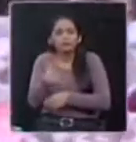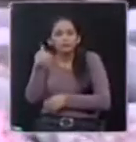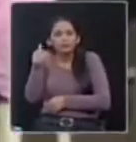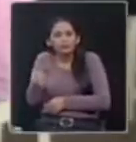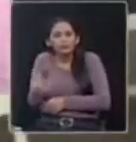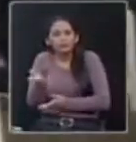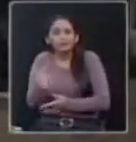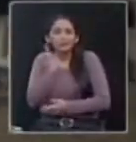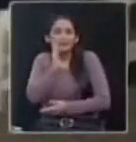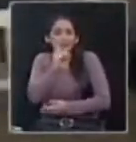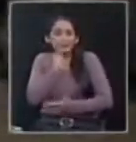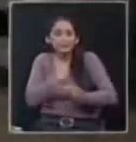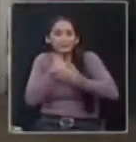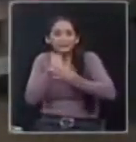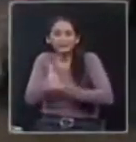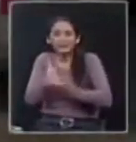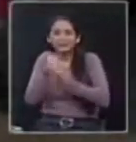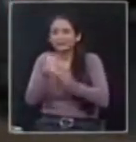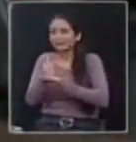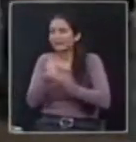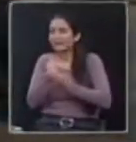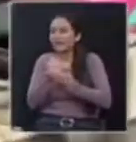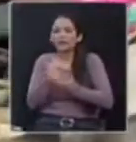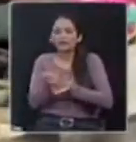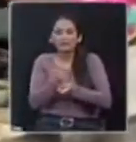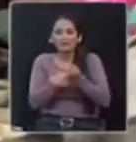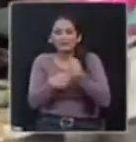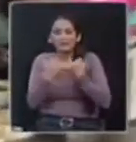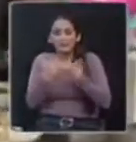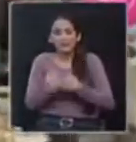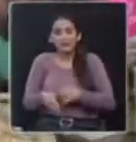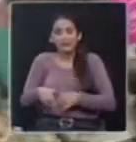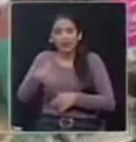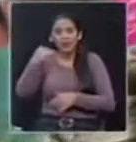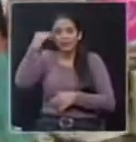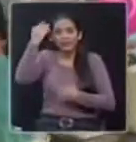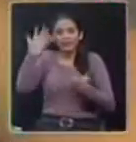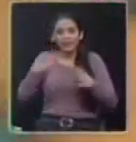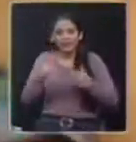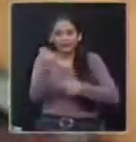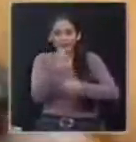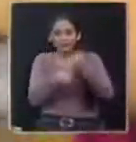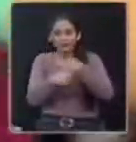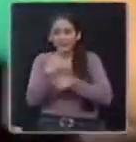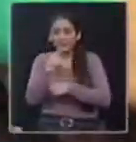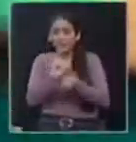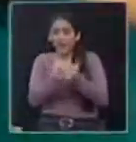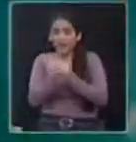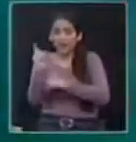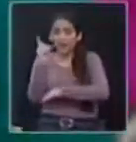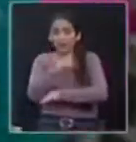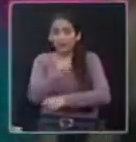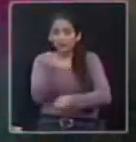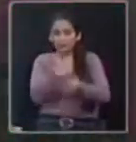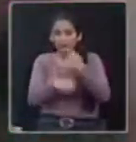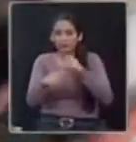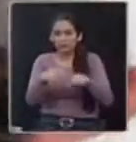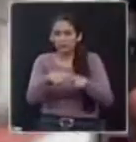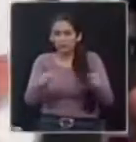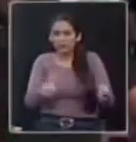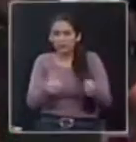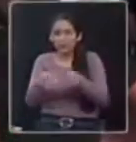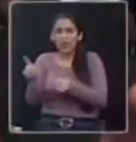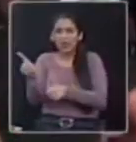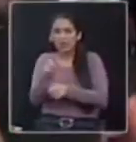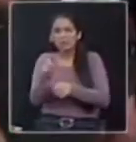impulso para formar lo que ahora sería su local de ceviches. Gustavo señala que al día vende cerca de 100 platos de mariscos.